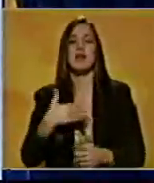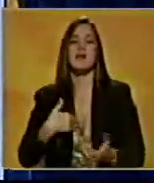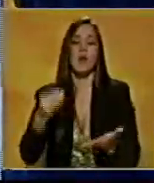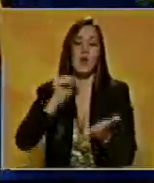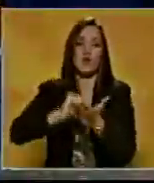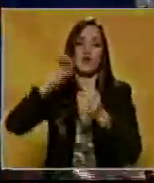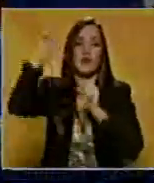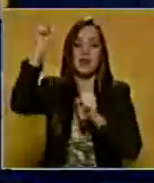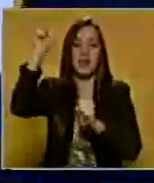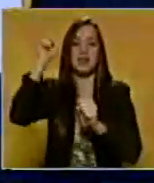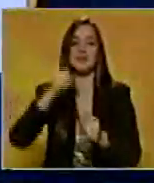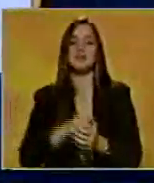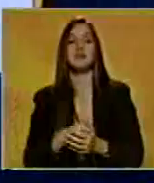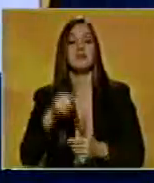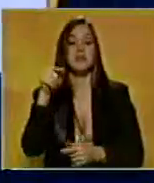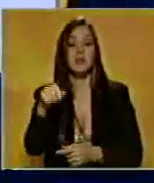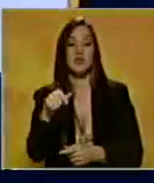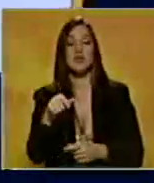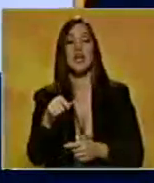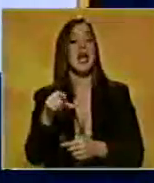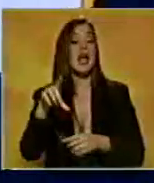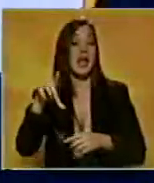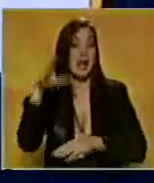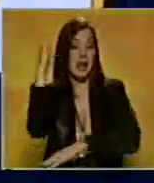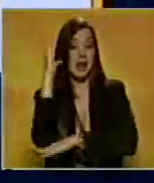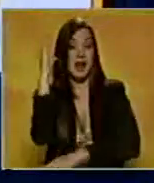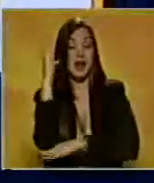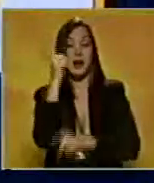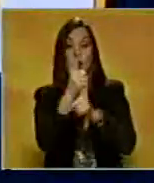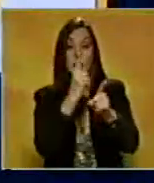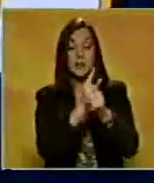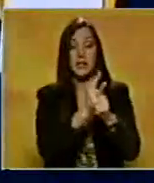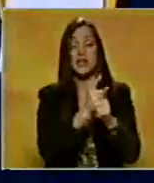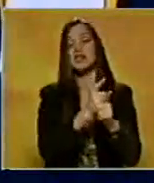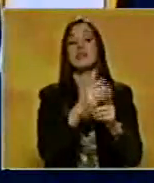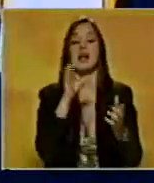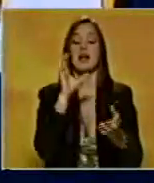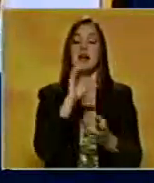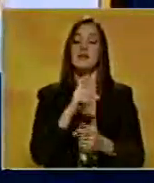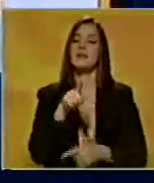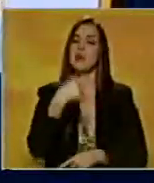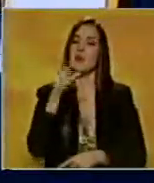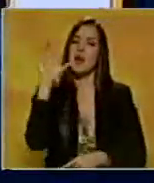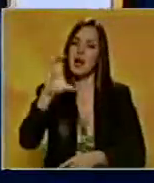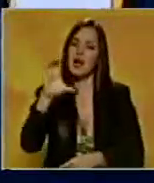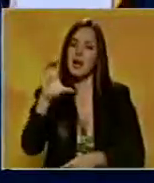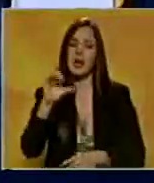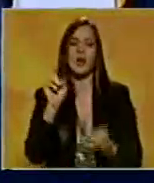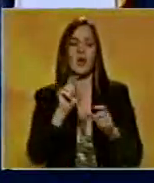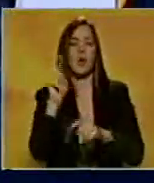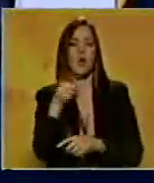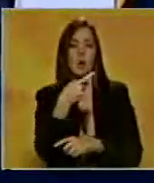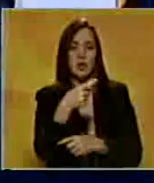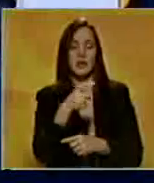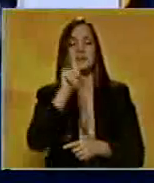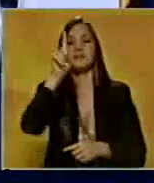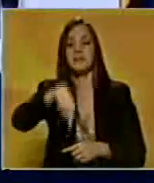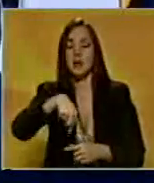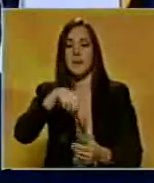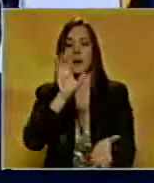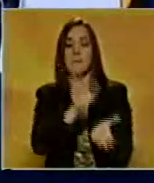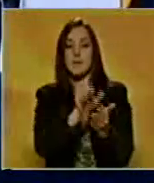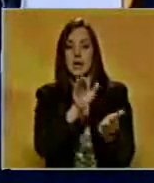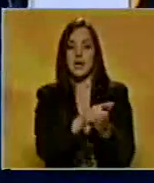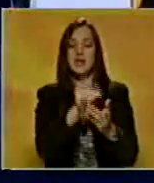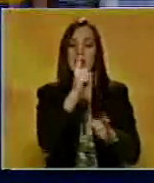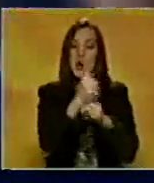encuentros de esta jornada inaugural serán Guardos de Lara ante Panteras de Miranda, Cocodrilos de Caracas contra Gigantes de Guayana y Guayquerías de Margarita frente a